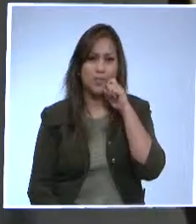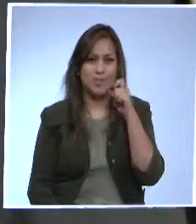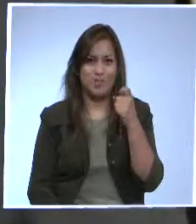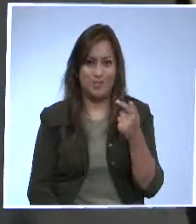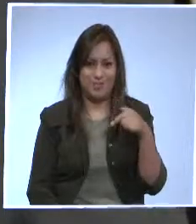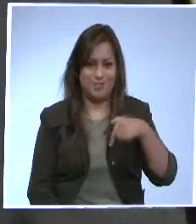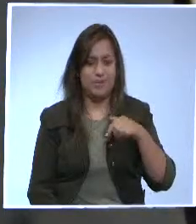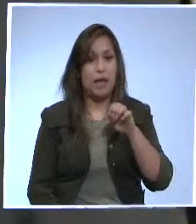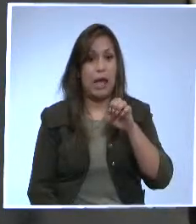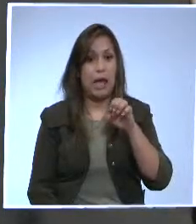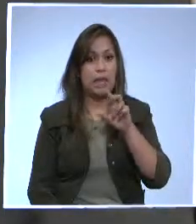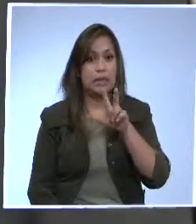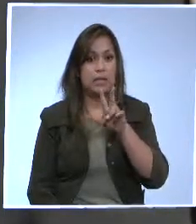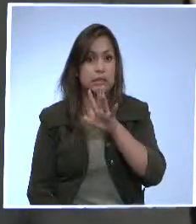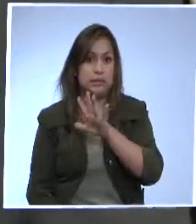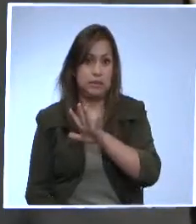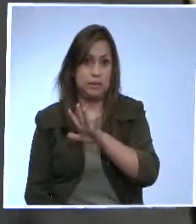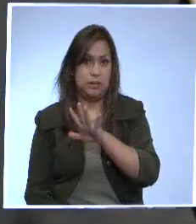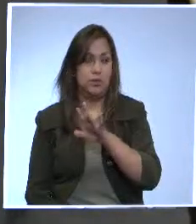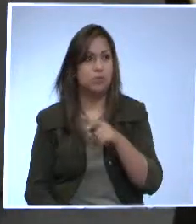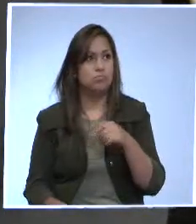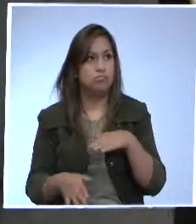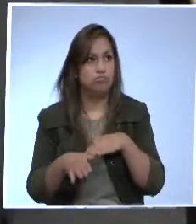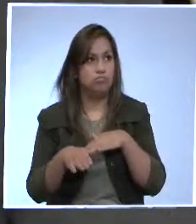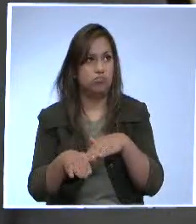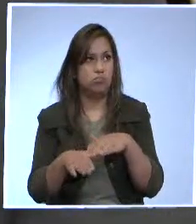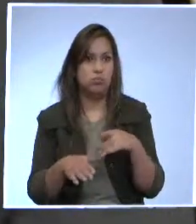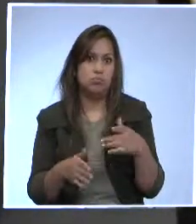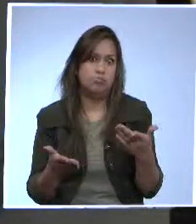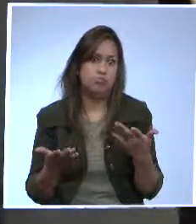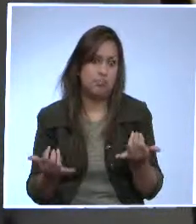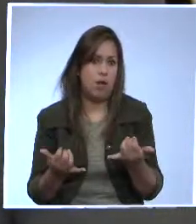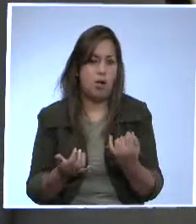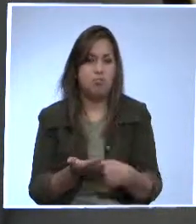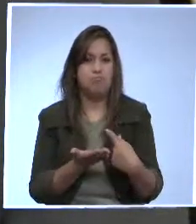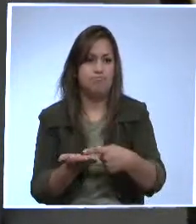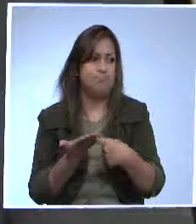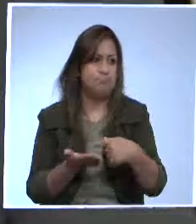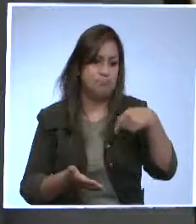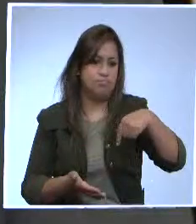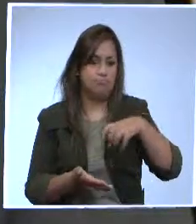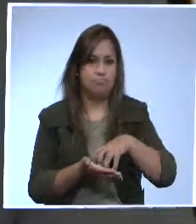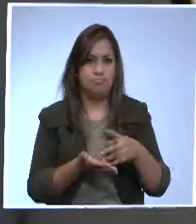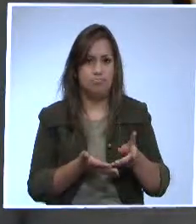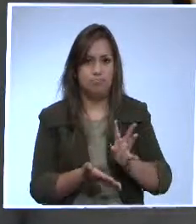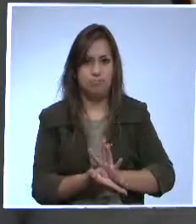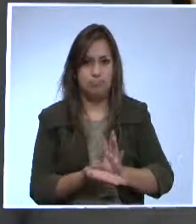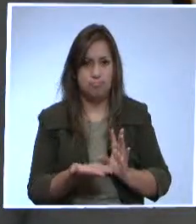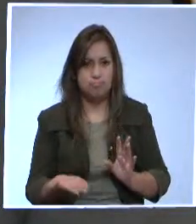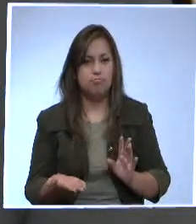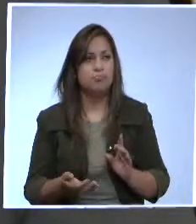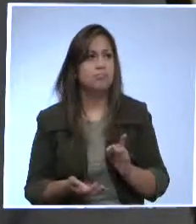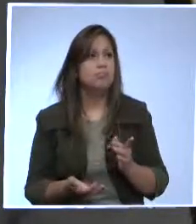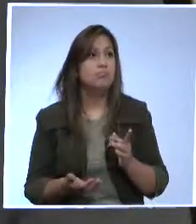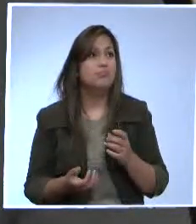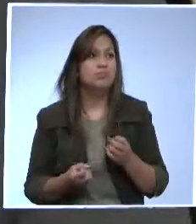en la ruta de 35 a propósito que es un debate pues que se ha generado aquí en la asamblea nacional de